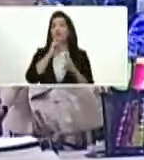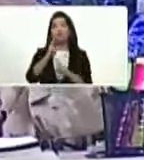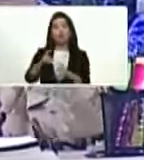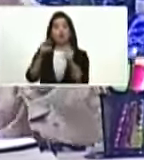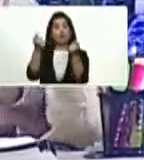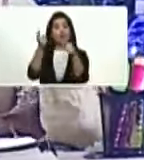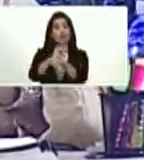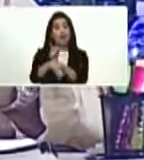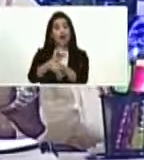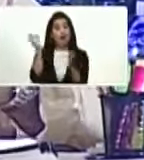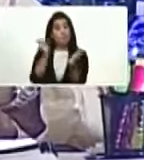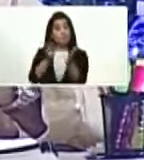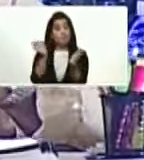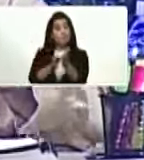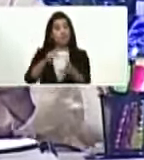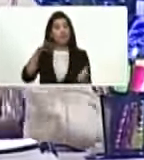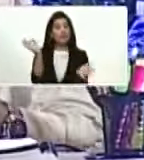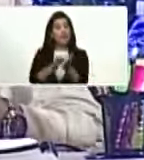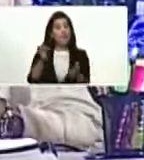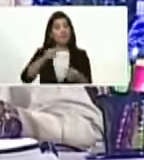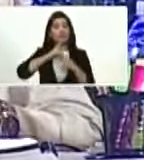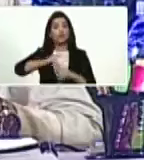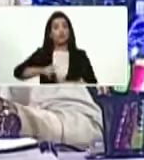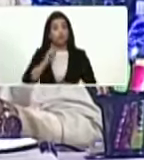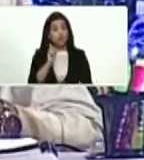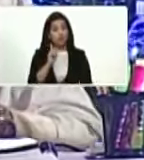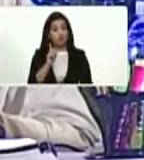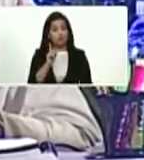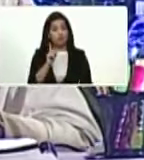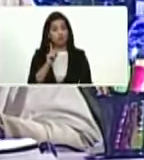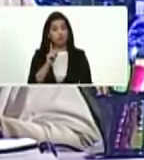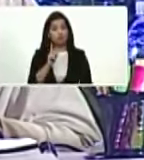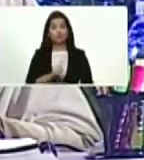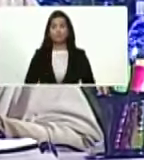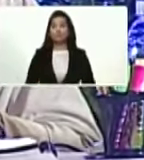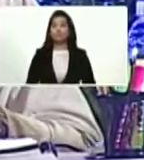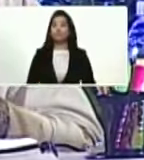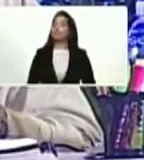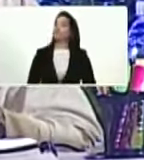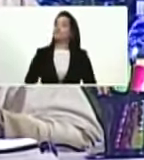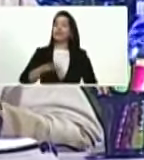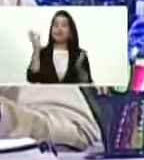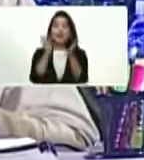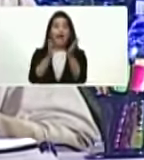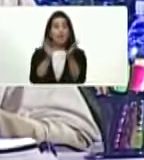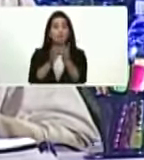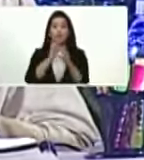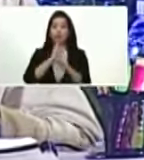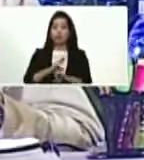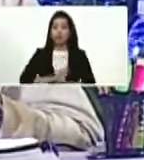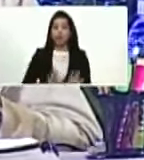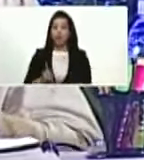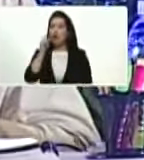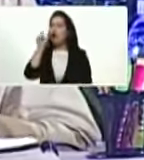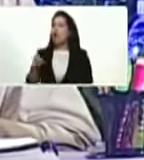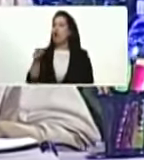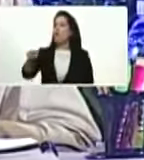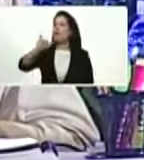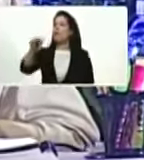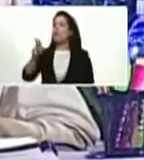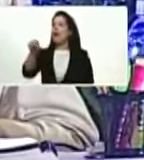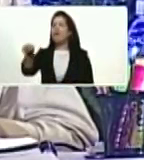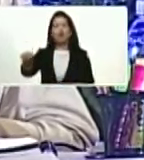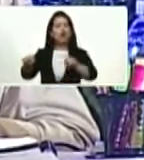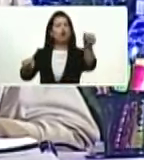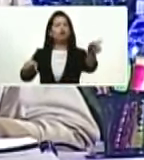resultados concretos, ¿verdad? Inmediatos. Hay que, Manuel, Juan y Manuel,